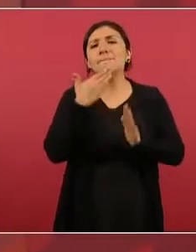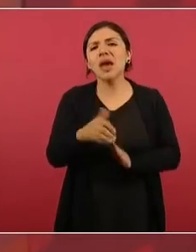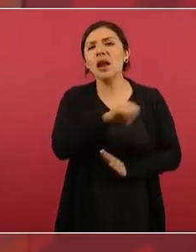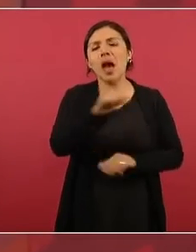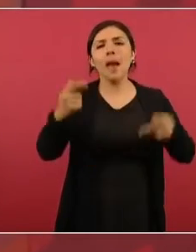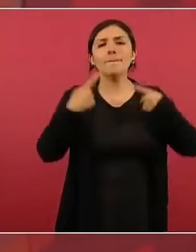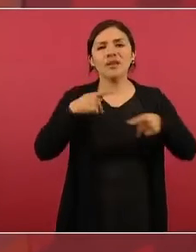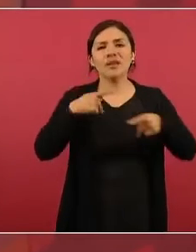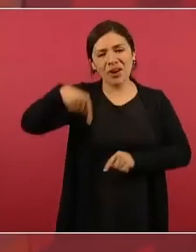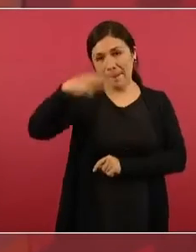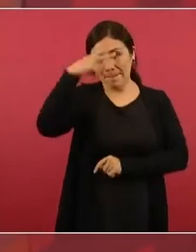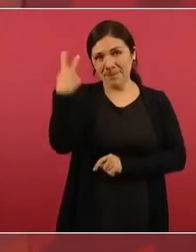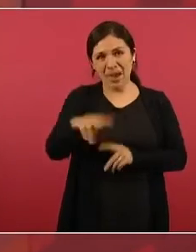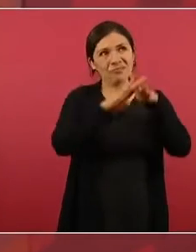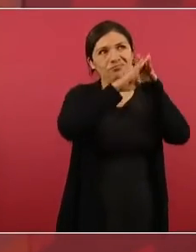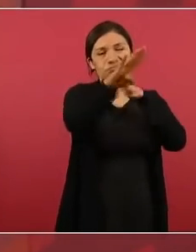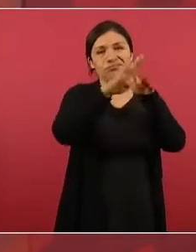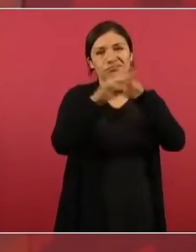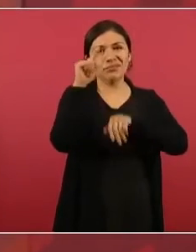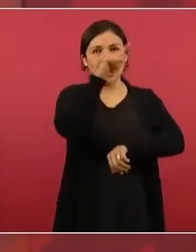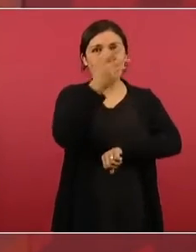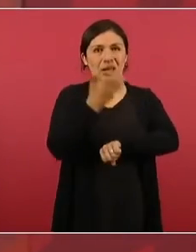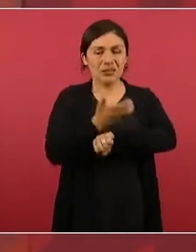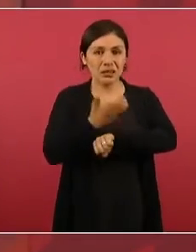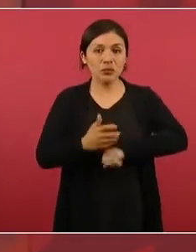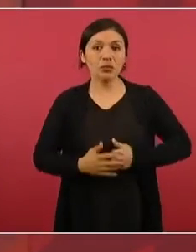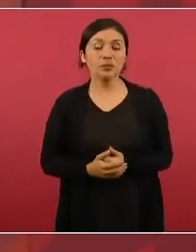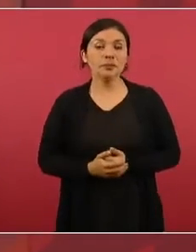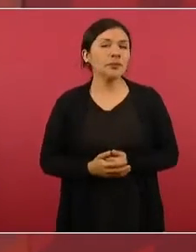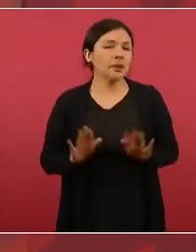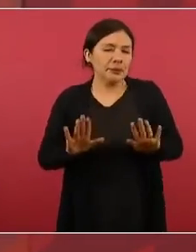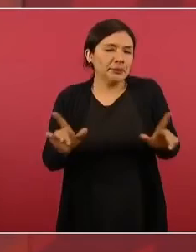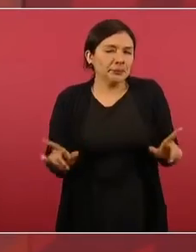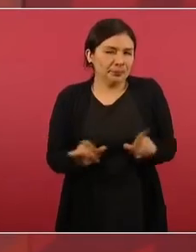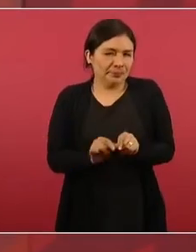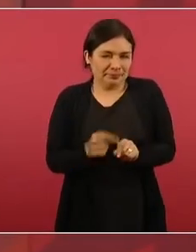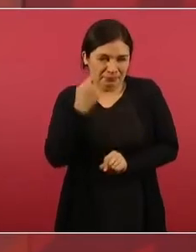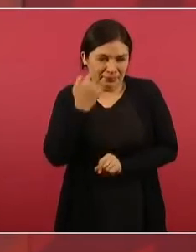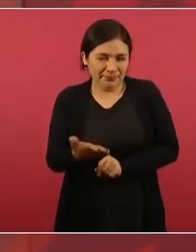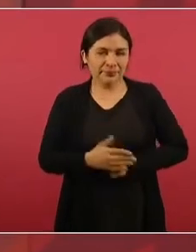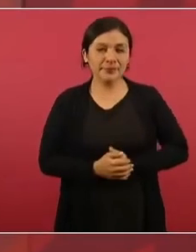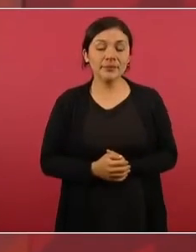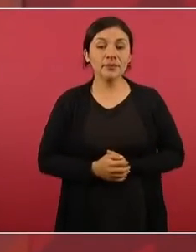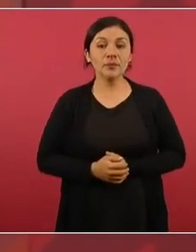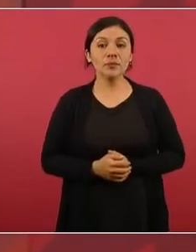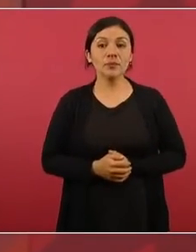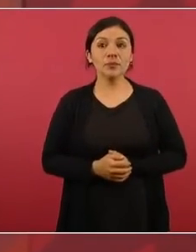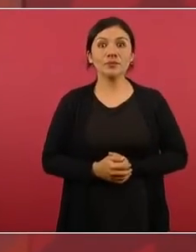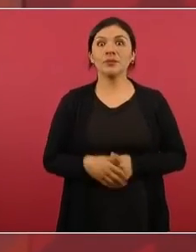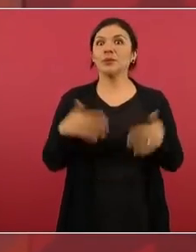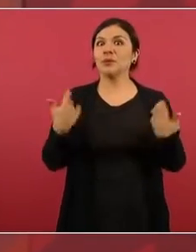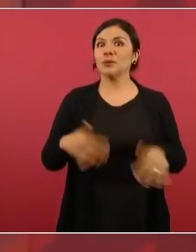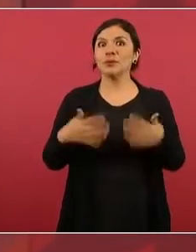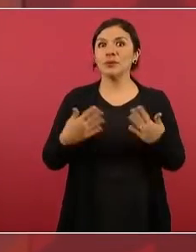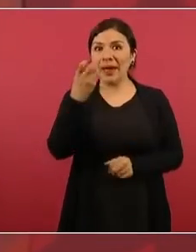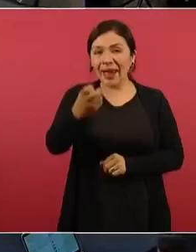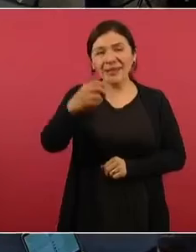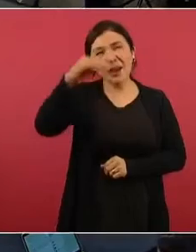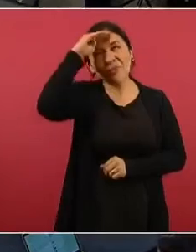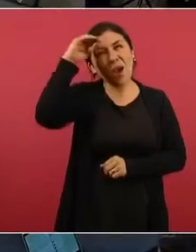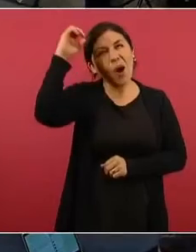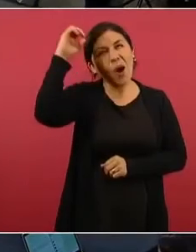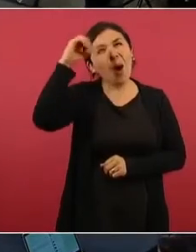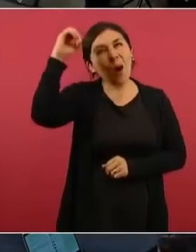paisanos en Estados Unidos. Pero en fin, fíjate. ¿A dónde nos llevó la reflexión? ¿Hasta dónde nos